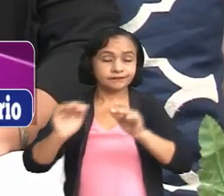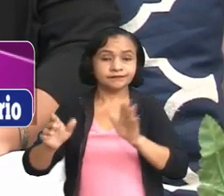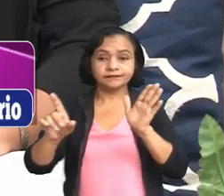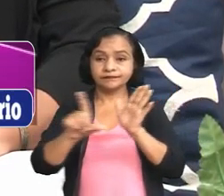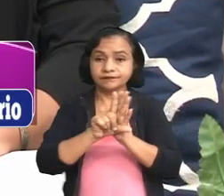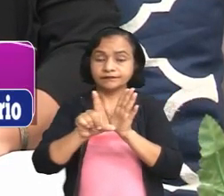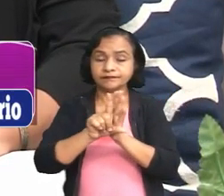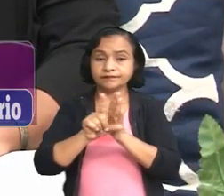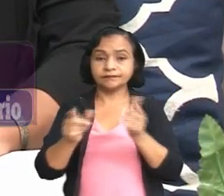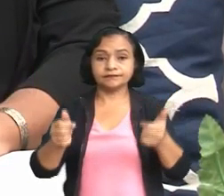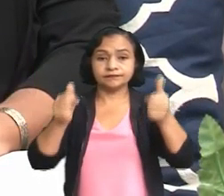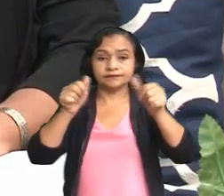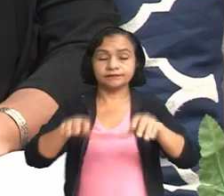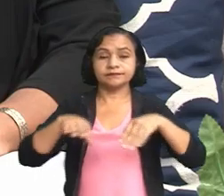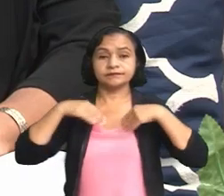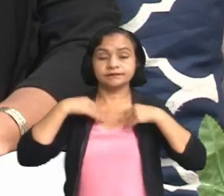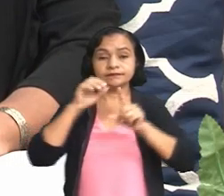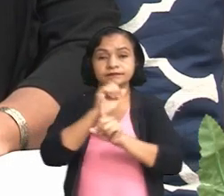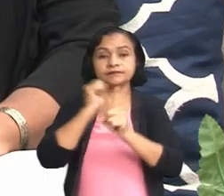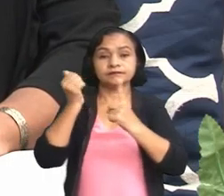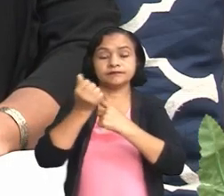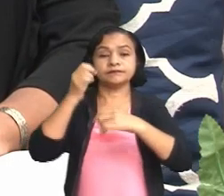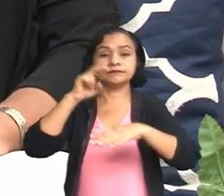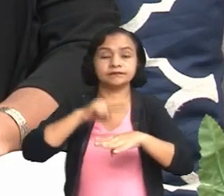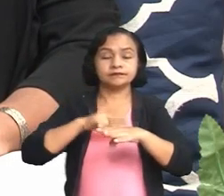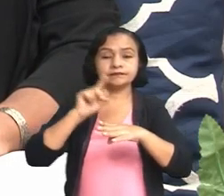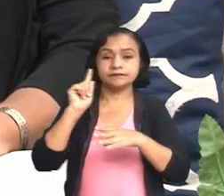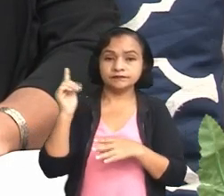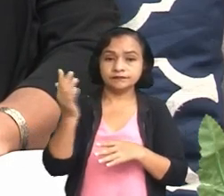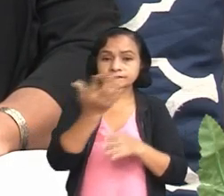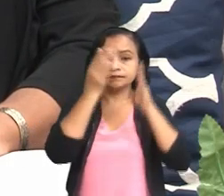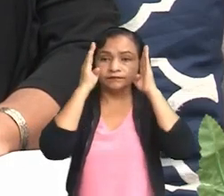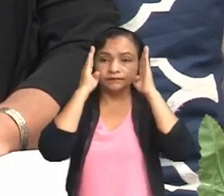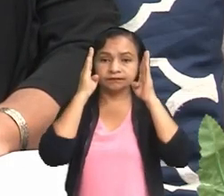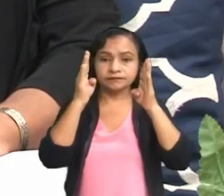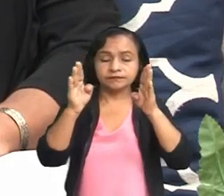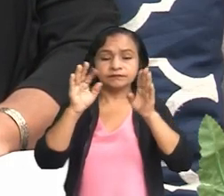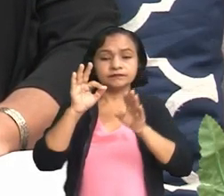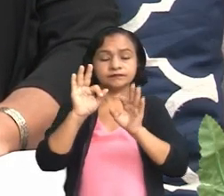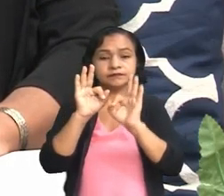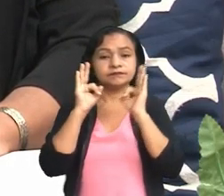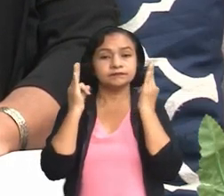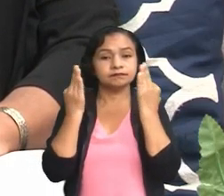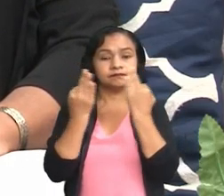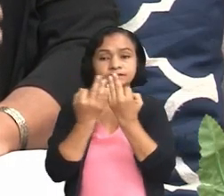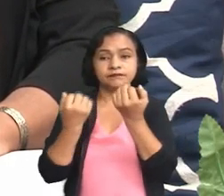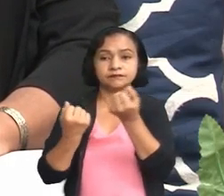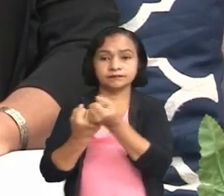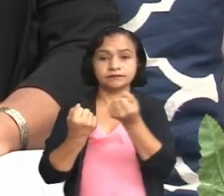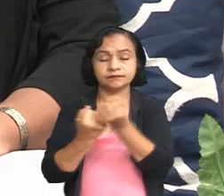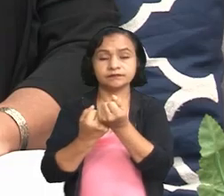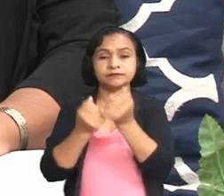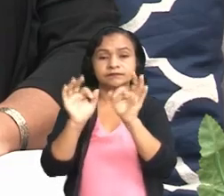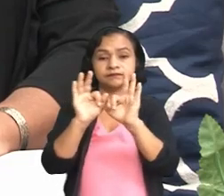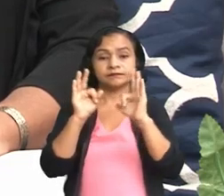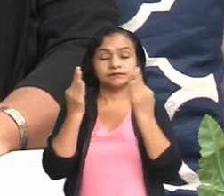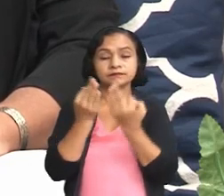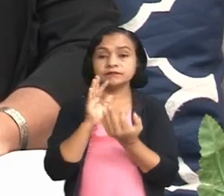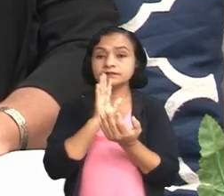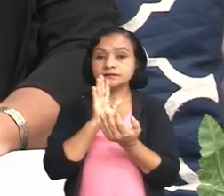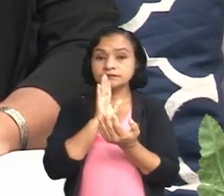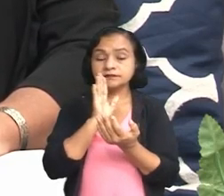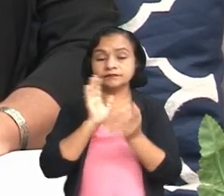nosotros hemos aprobado desde la Asamblea Nacional, todo su enfoque van dirigidas a la familia. Y cuando hablamos de la familia, estamos